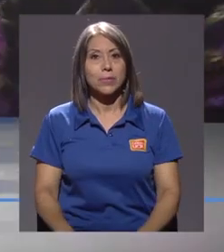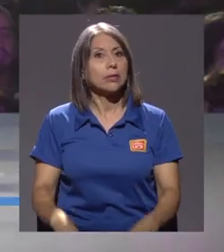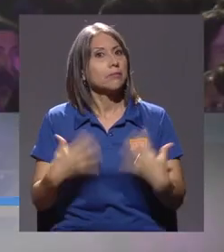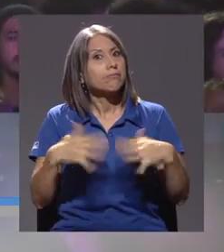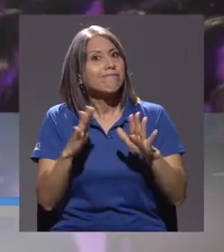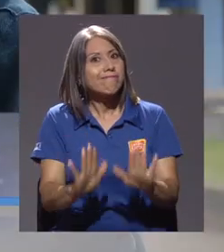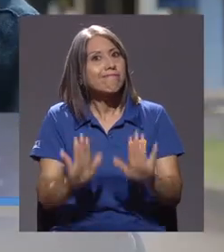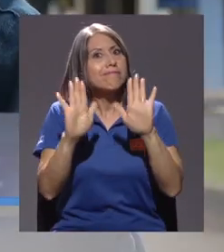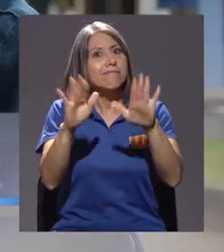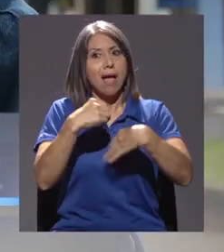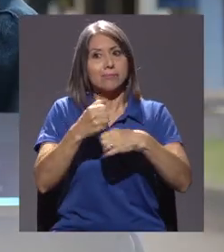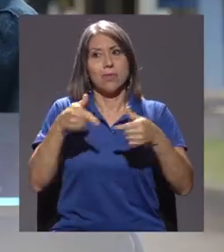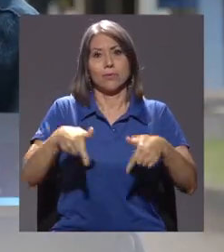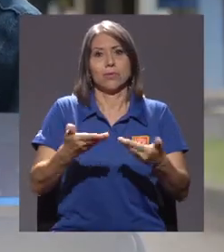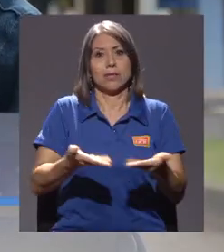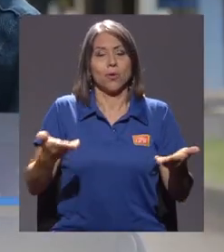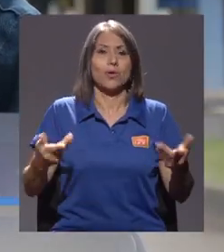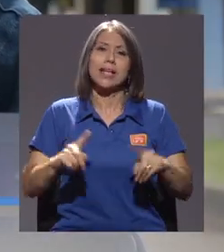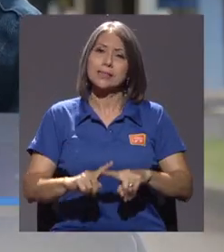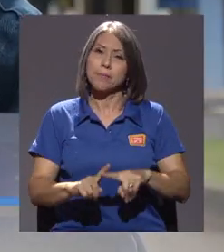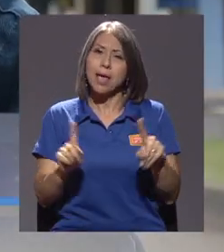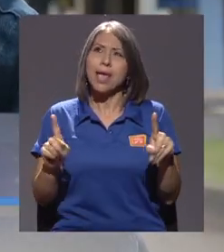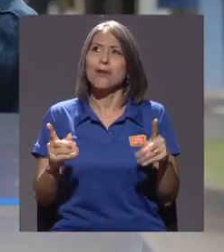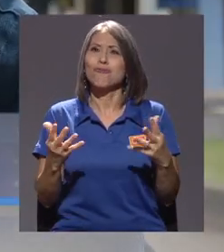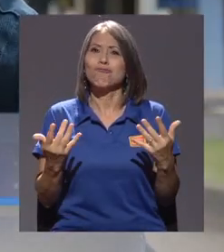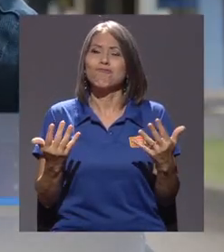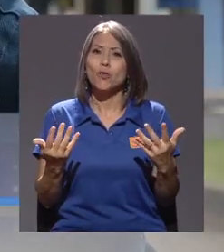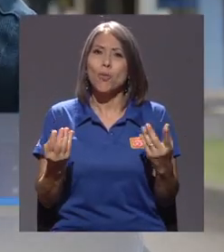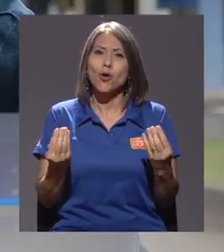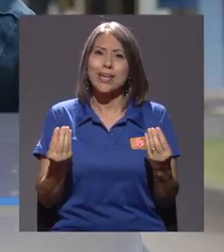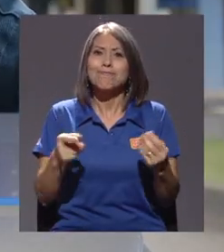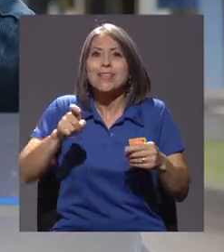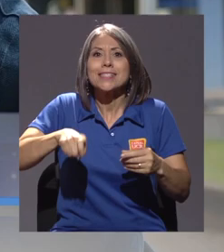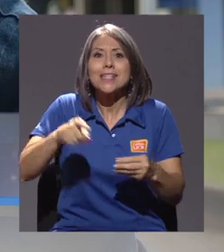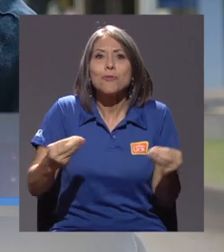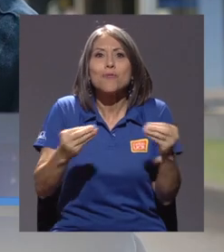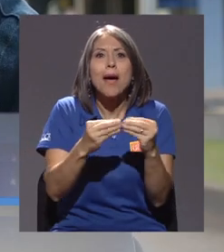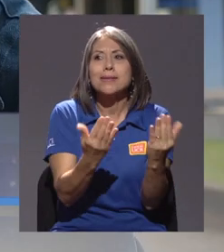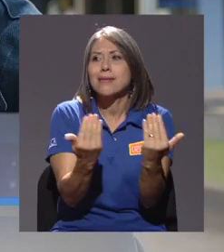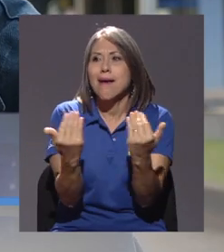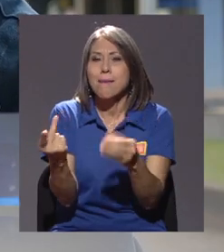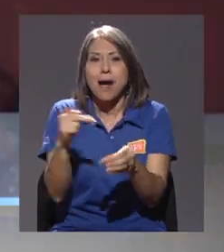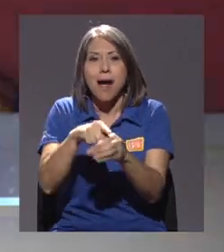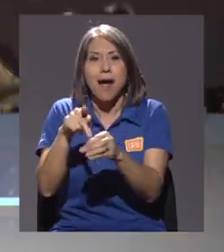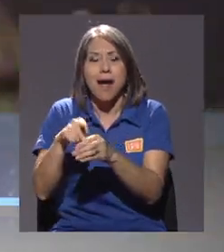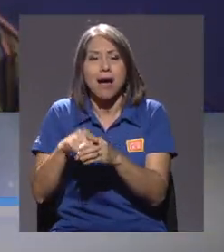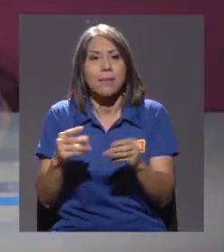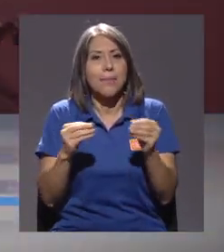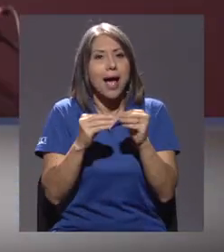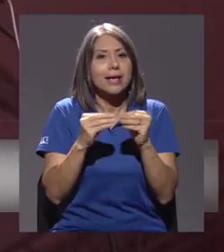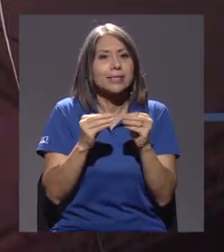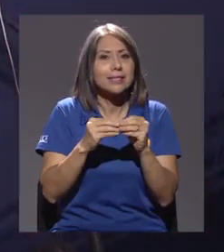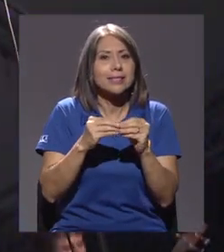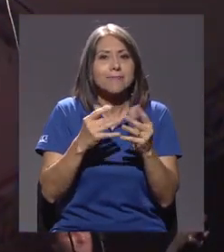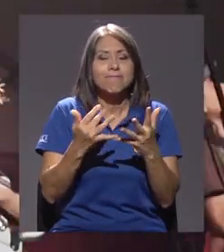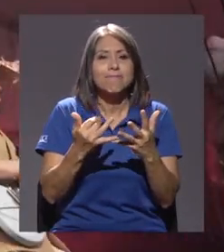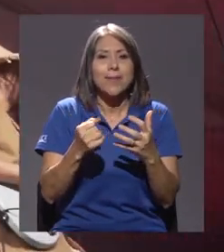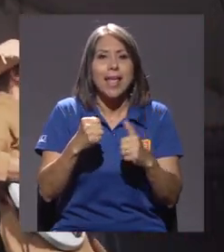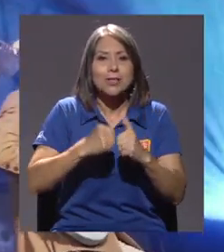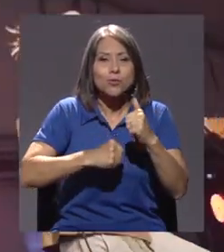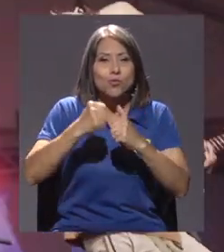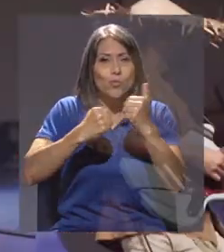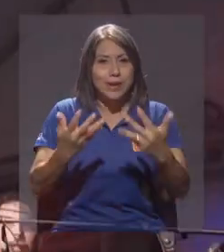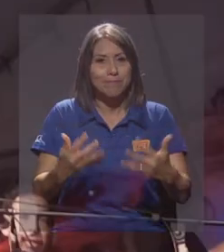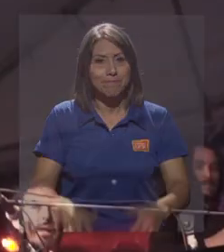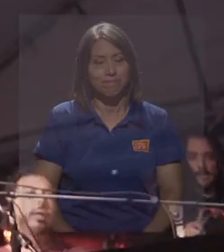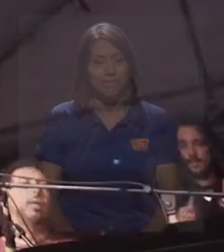parece genial que se estén haciendo estas cosas, pero como que necesitamos más participación y más estructura